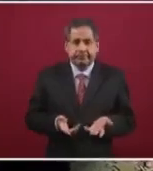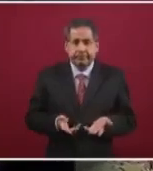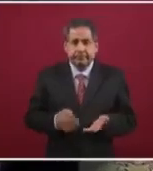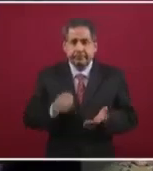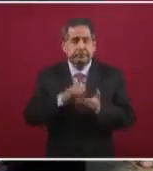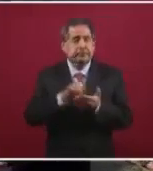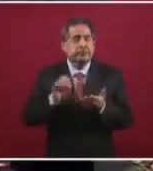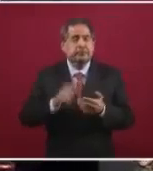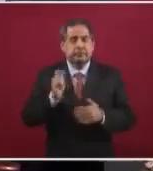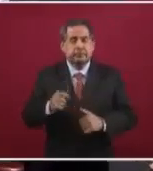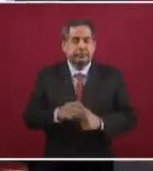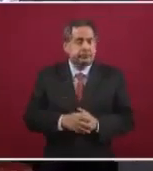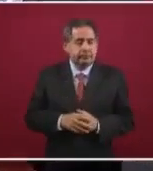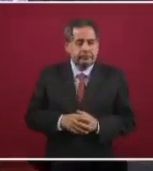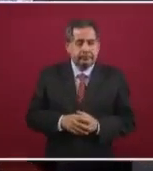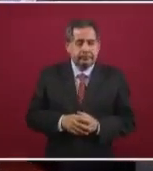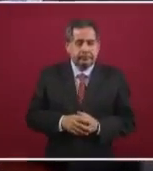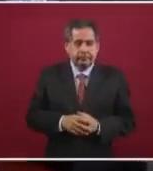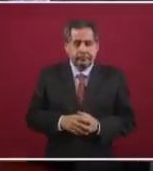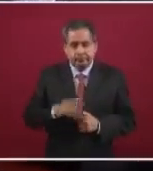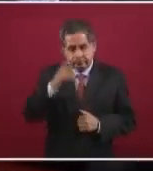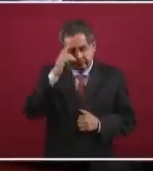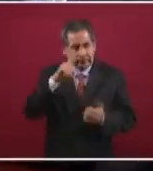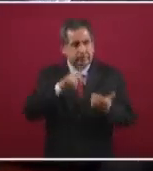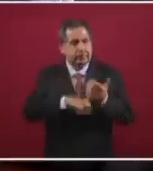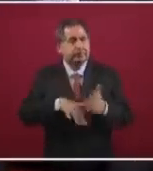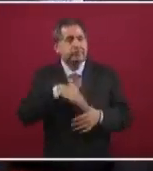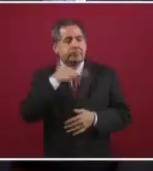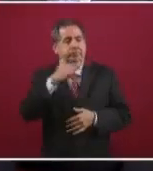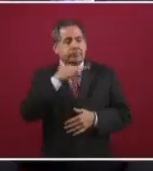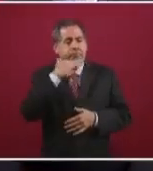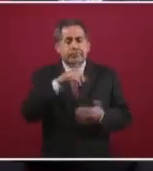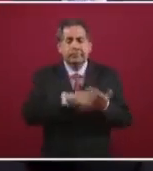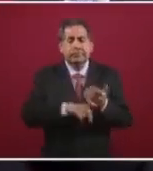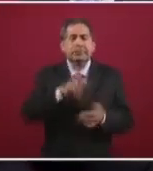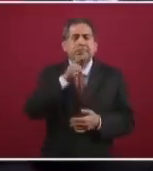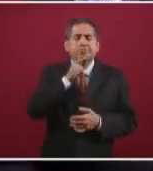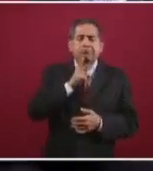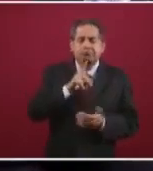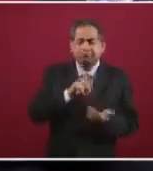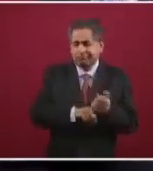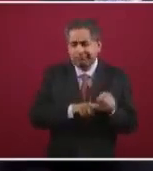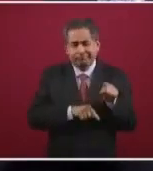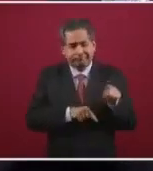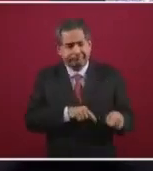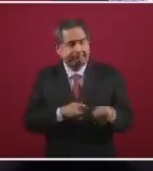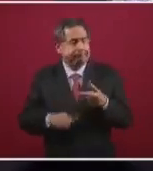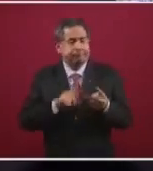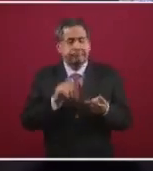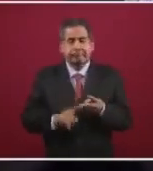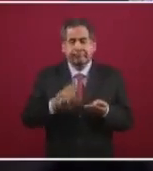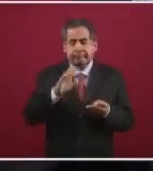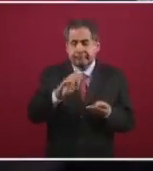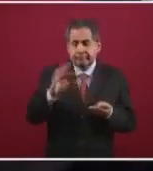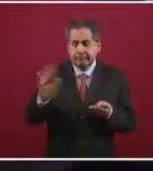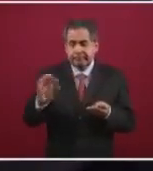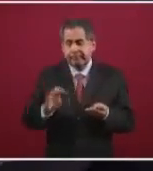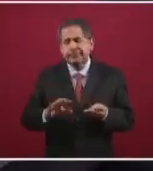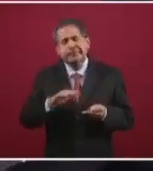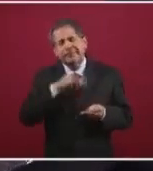por ejemplo, la corrupción que había en Pemex, la corrupción que había en la Comisión Federal de